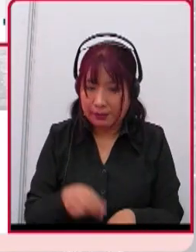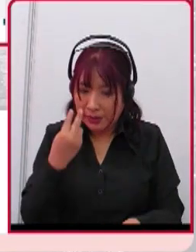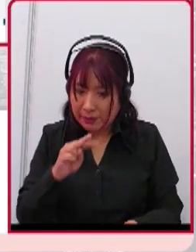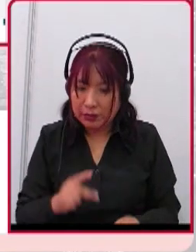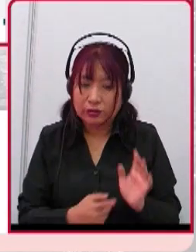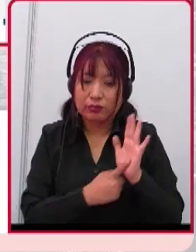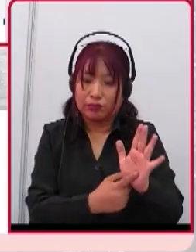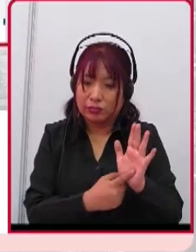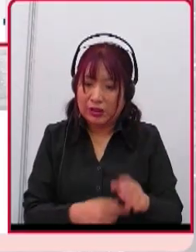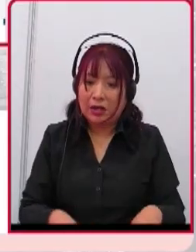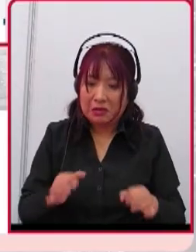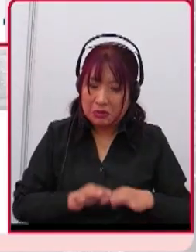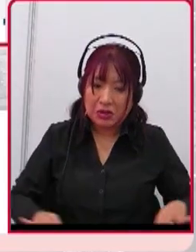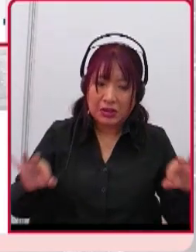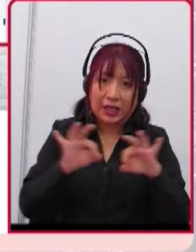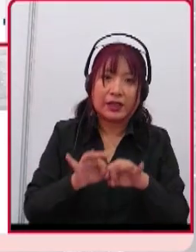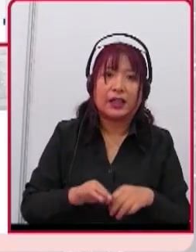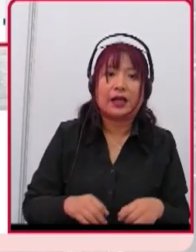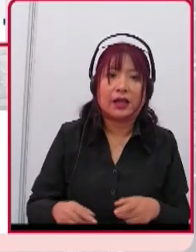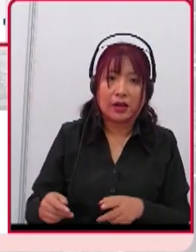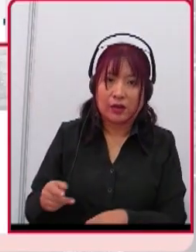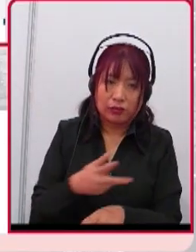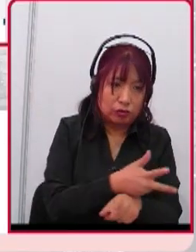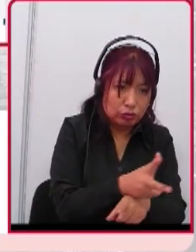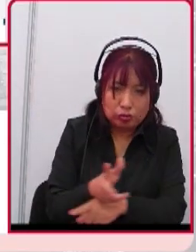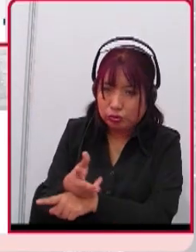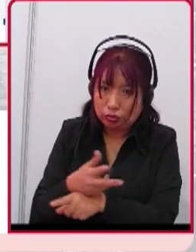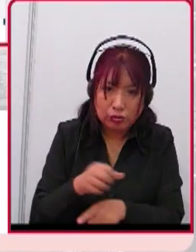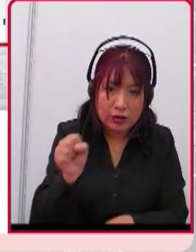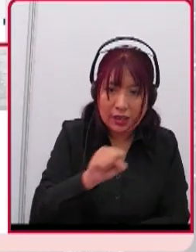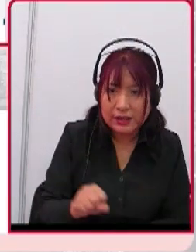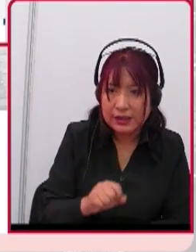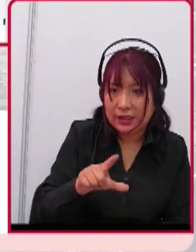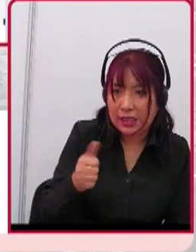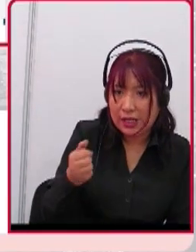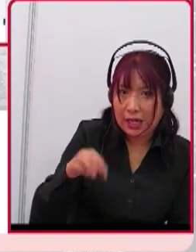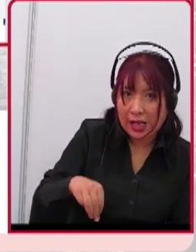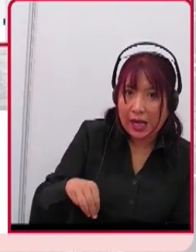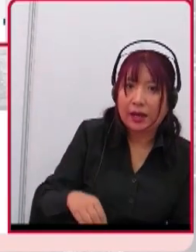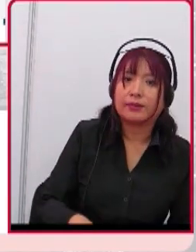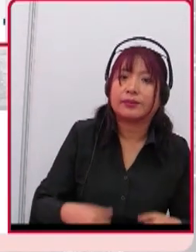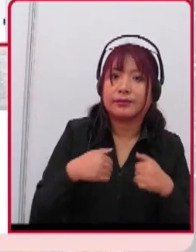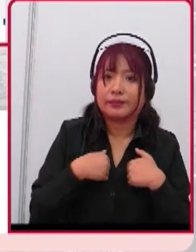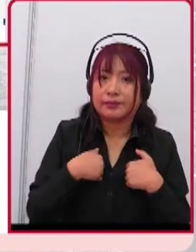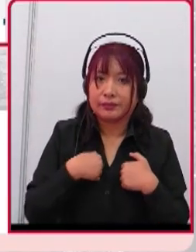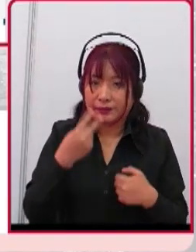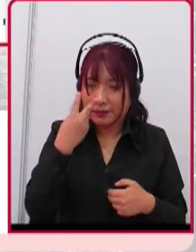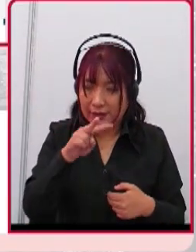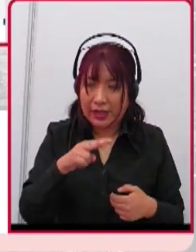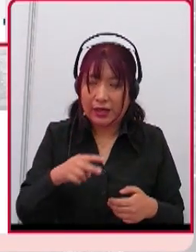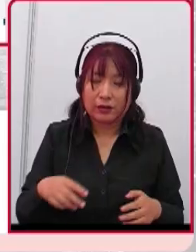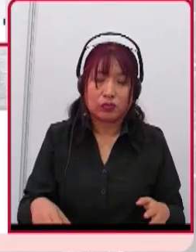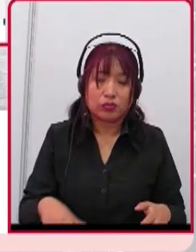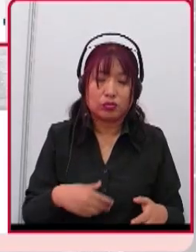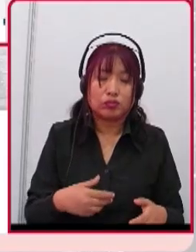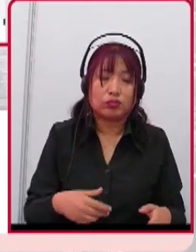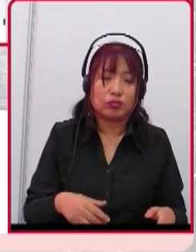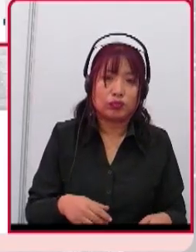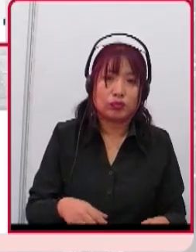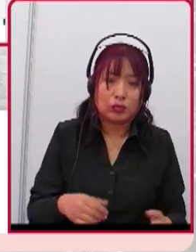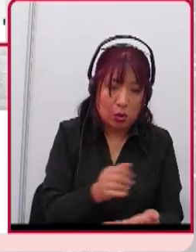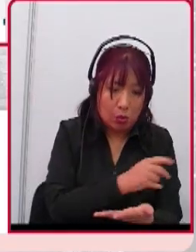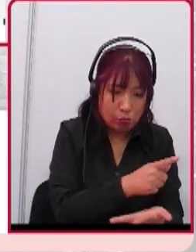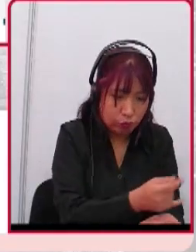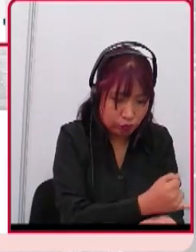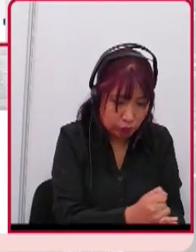una navegación SLAM. Directamente en este robot se va a dar una ubicación directa de cada uno de